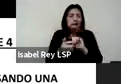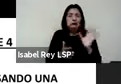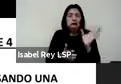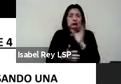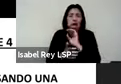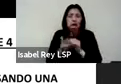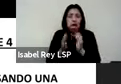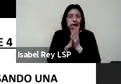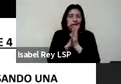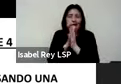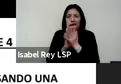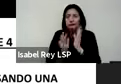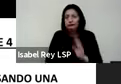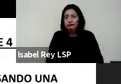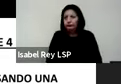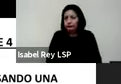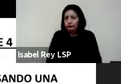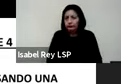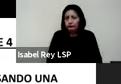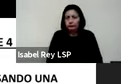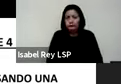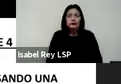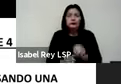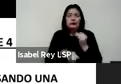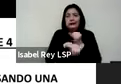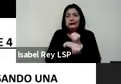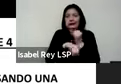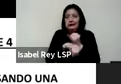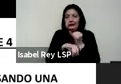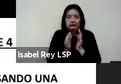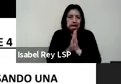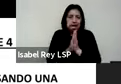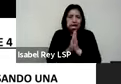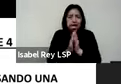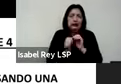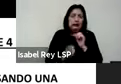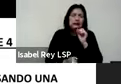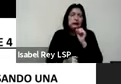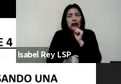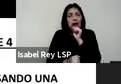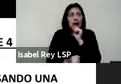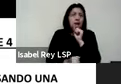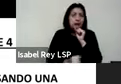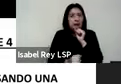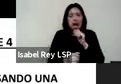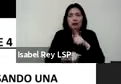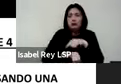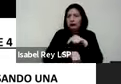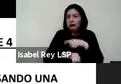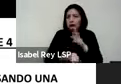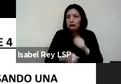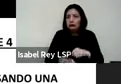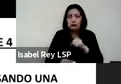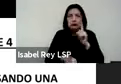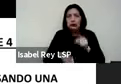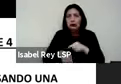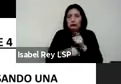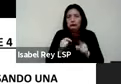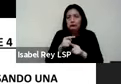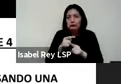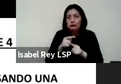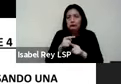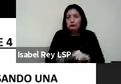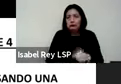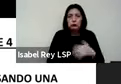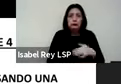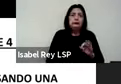como sardinas. Las misas, hombro a hombro, cantando, 1 hora, hora y media, es de